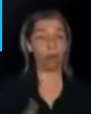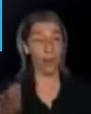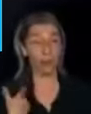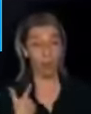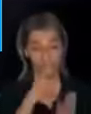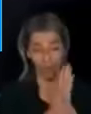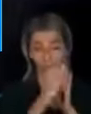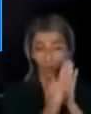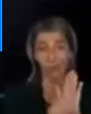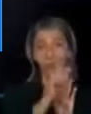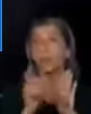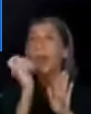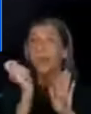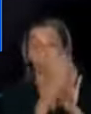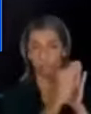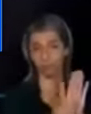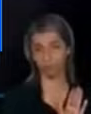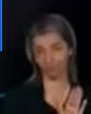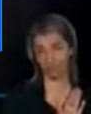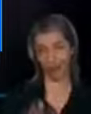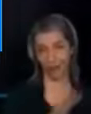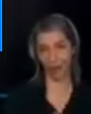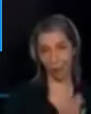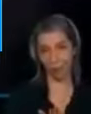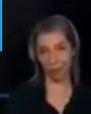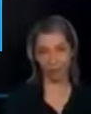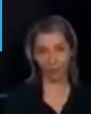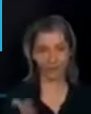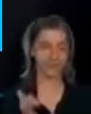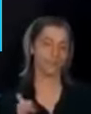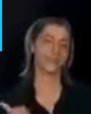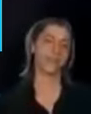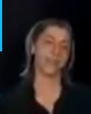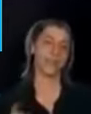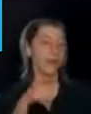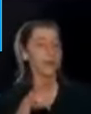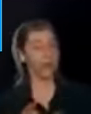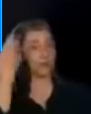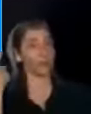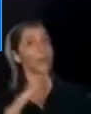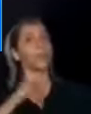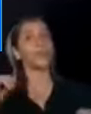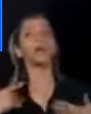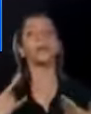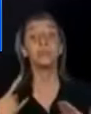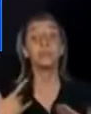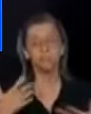yo creo que todos ganaron un poco, ¿sí? Bien. Yo creo que no hay un ganador que haya descollado, ¿sí? Me parece que